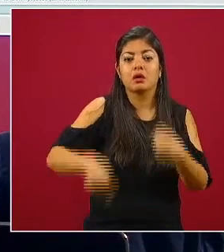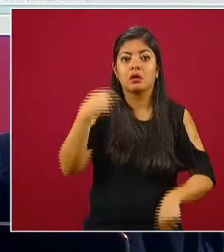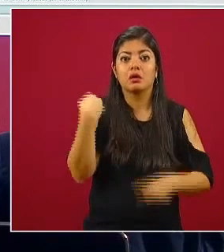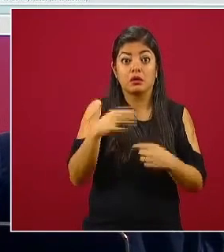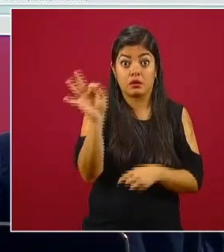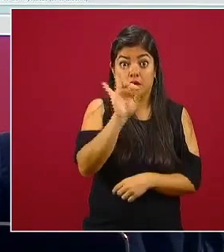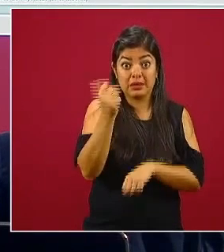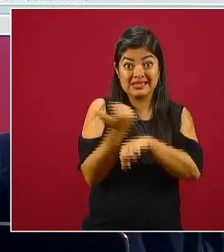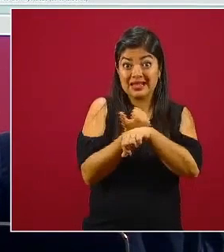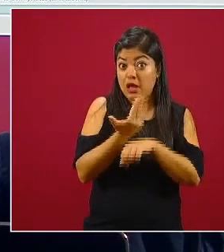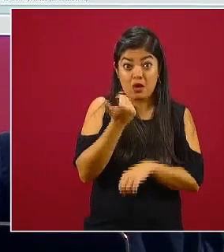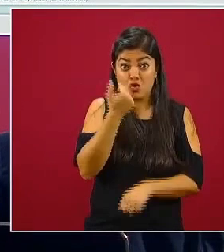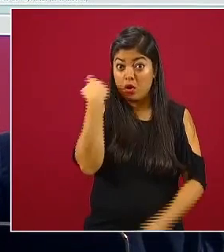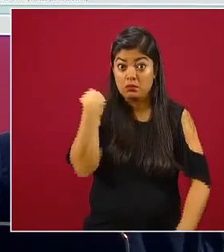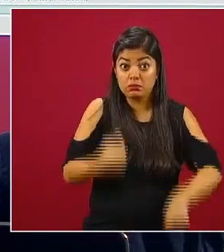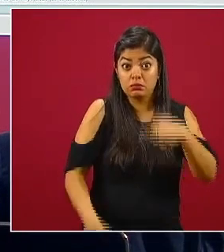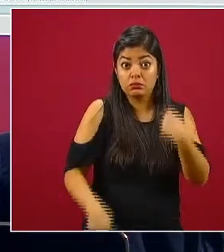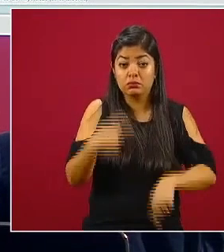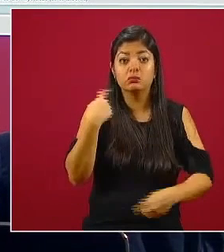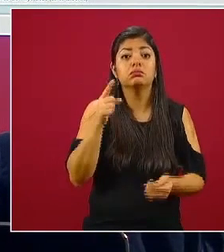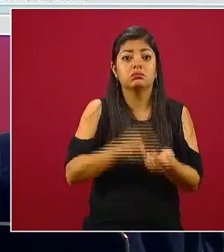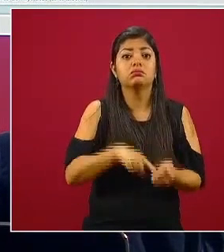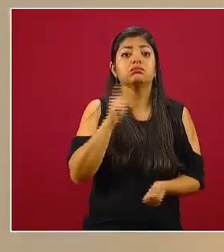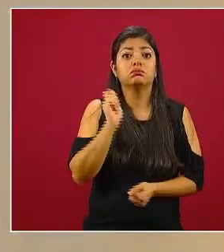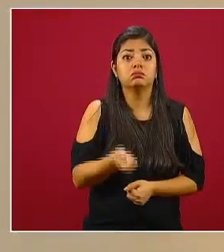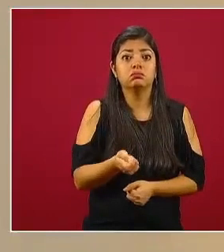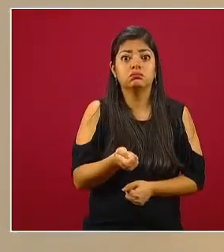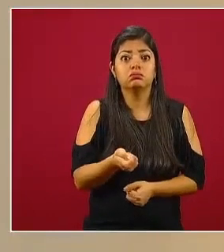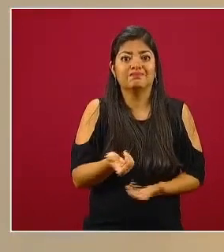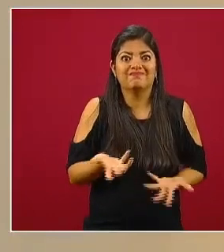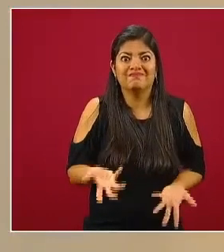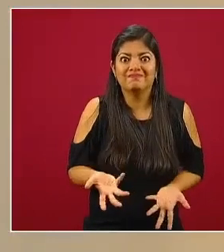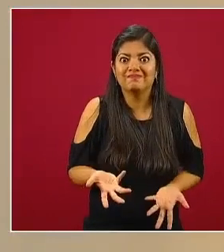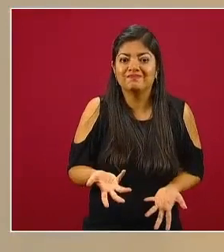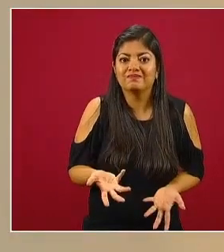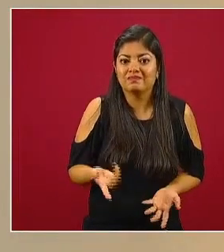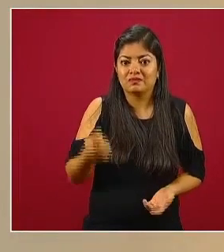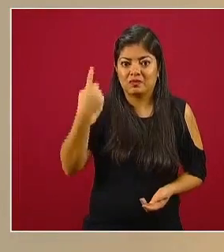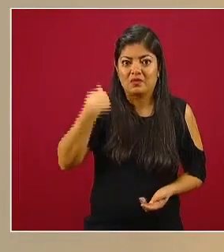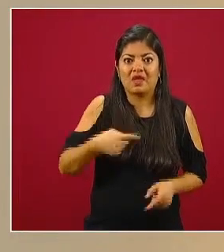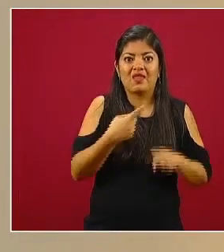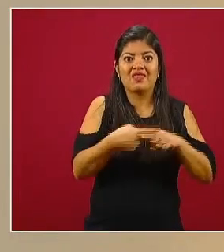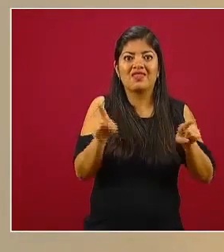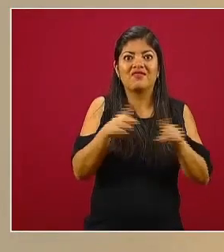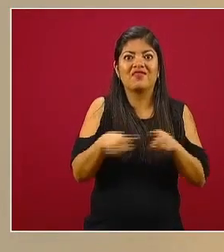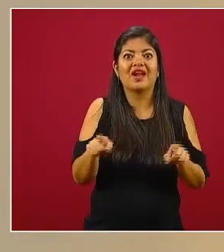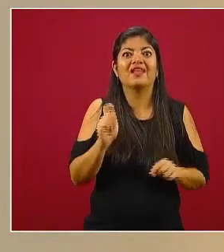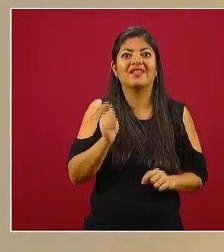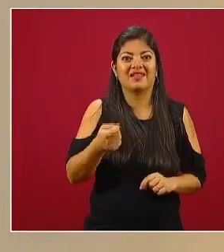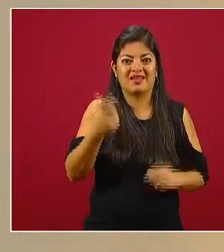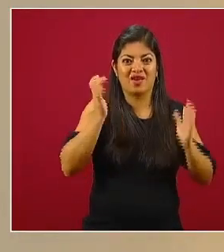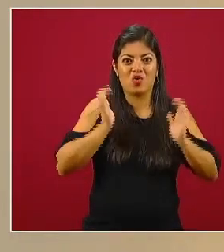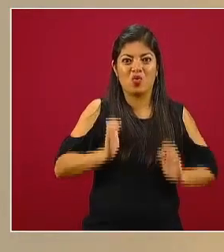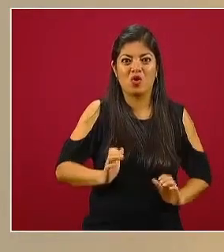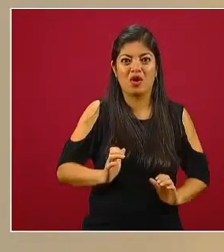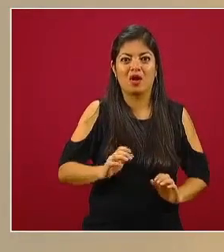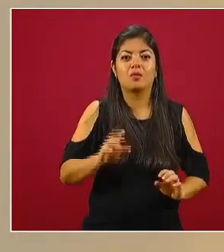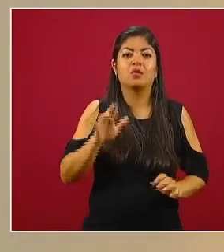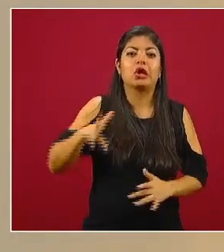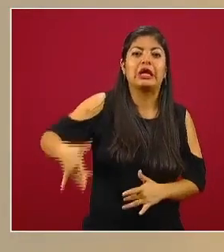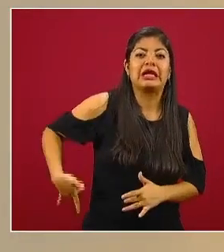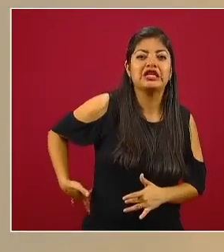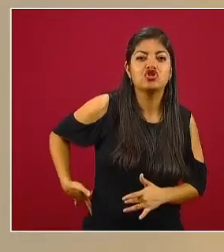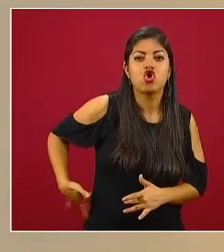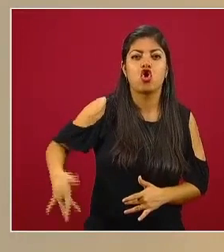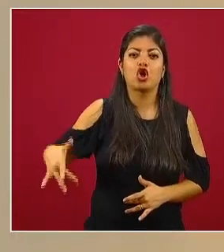sangre no se está oxigenando correctamente, los distintos órganos vitales, los